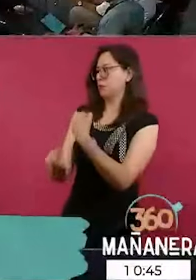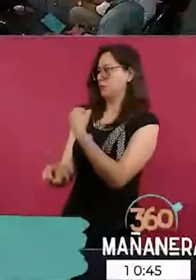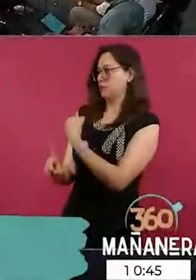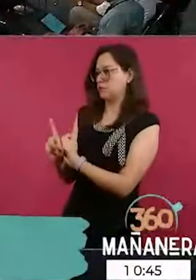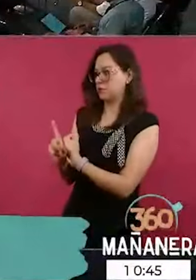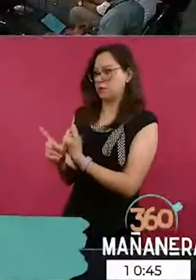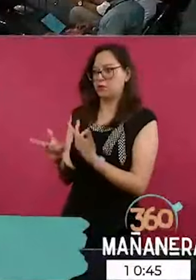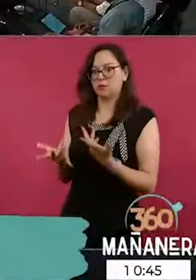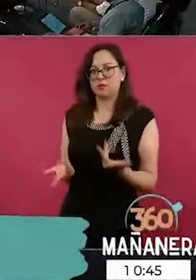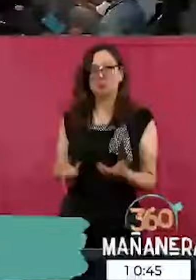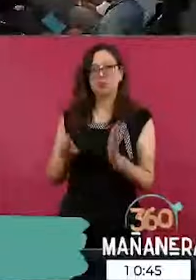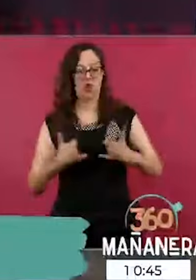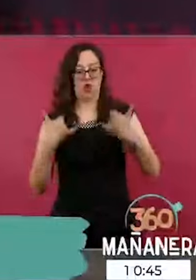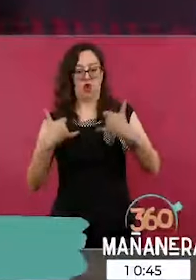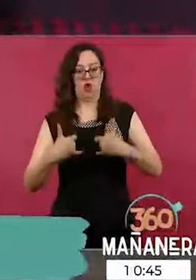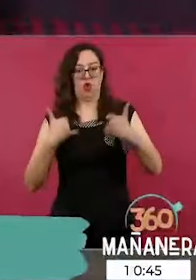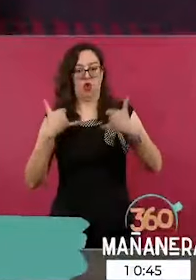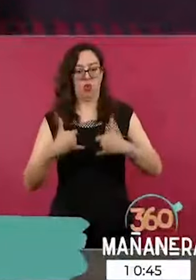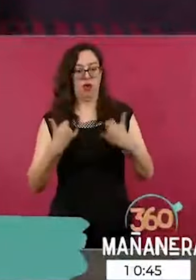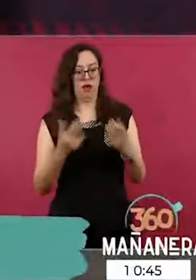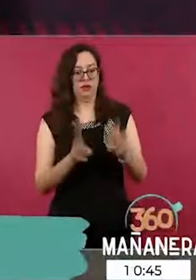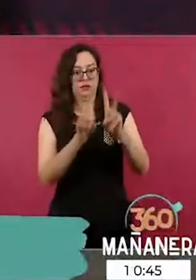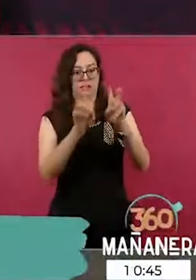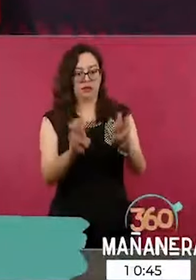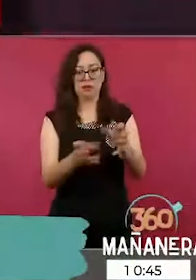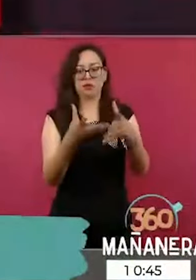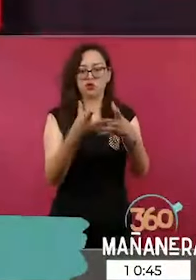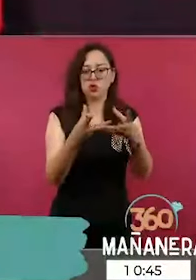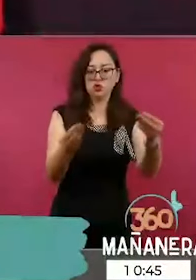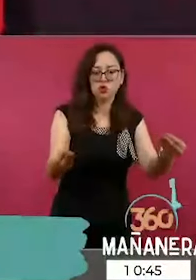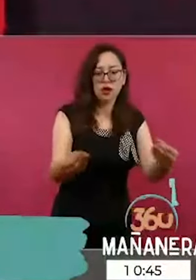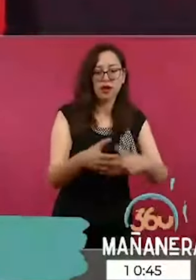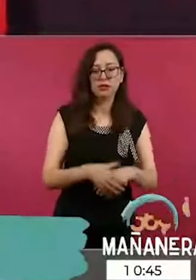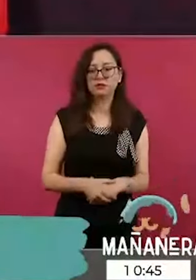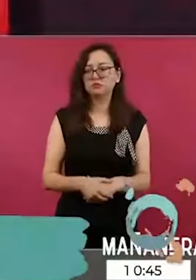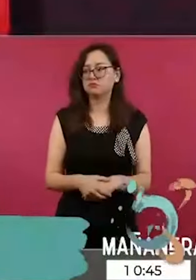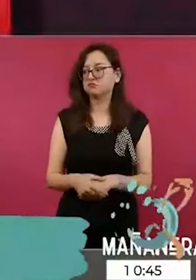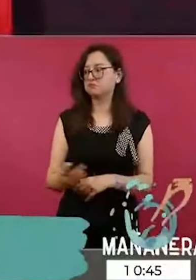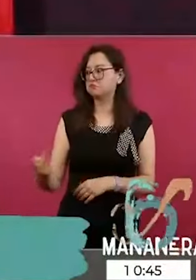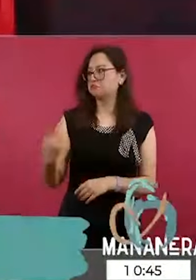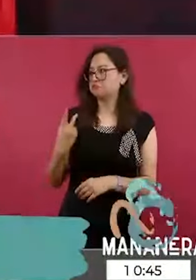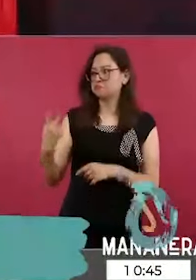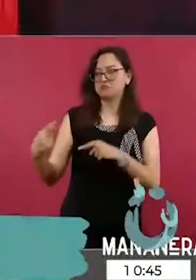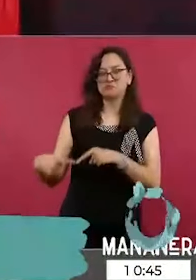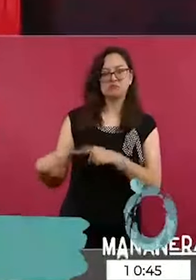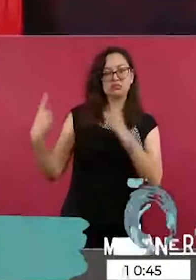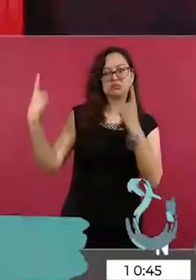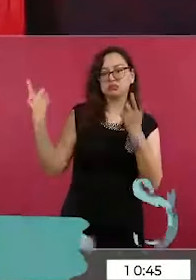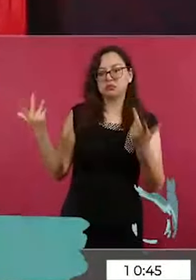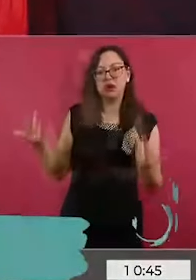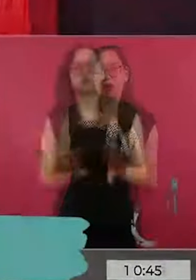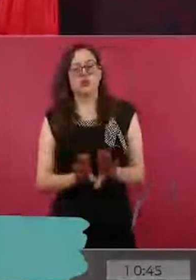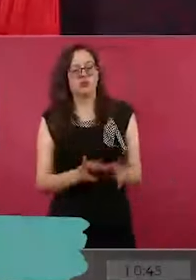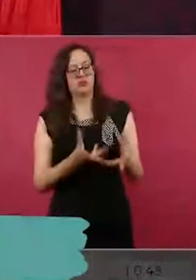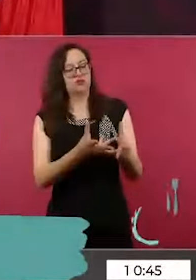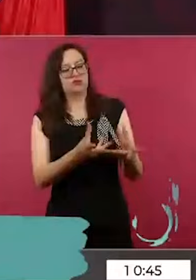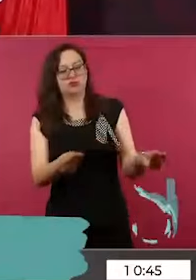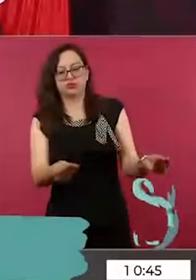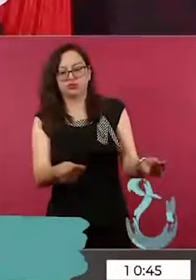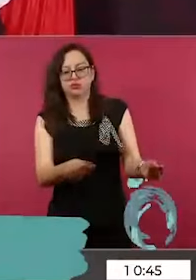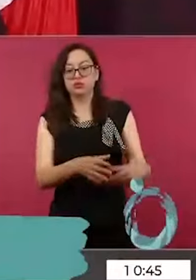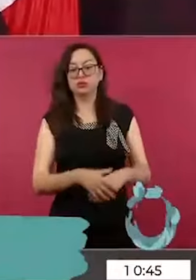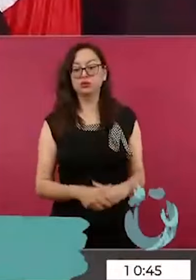lo de los jóvenes de tinapa Pero además es mucha hipocresía de